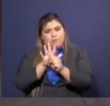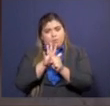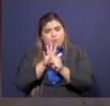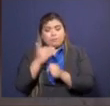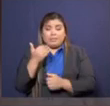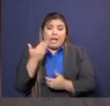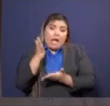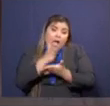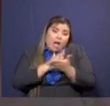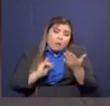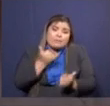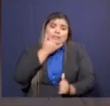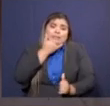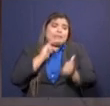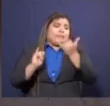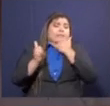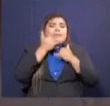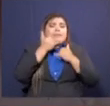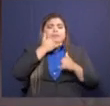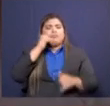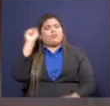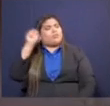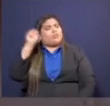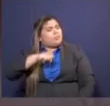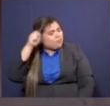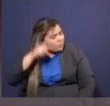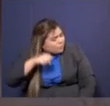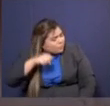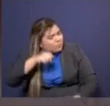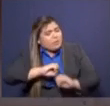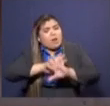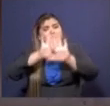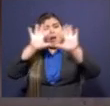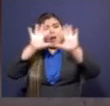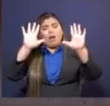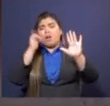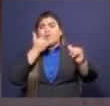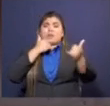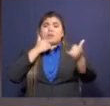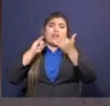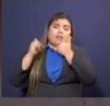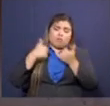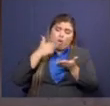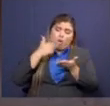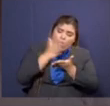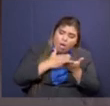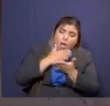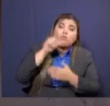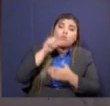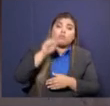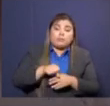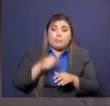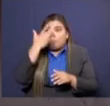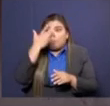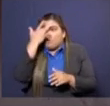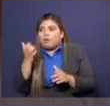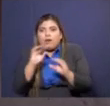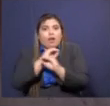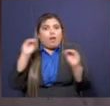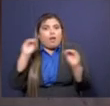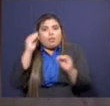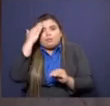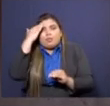¿Cometimos errores? Por supuesto que sí. Las circunstancias son únicas